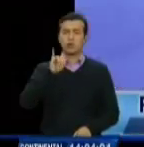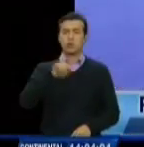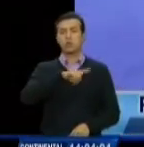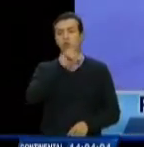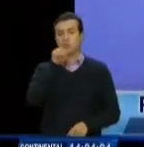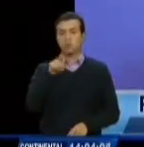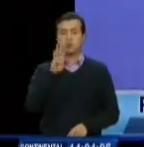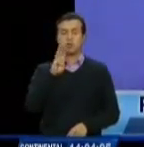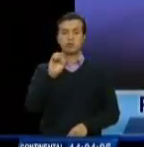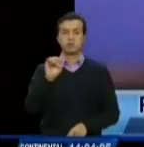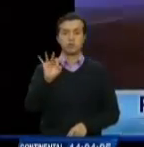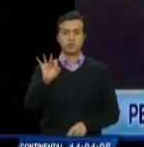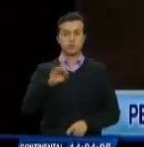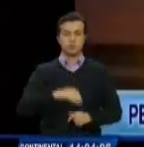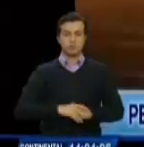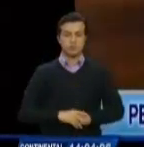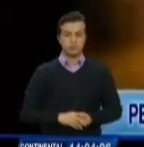409.